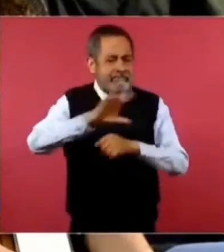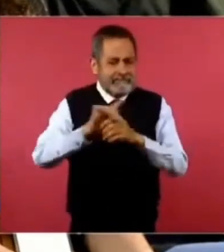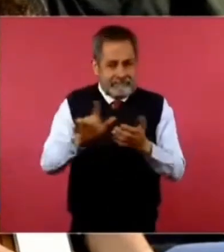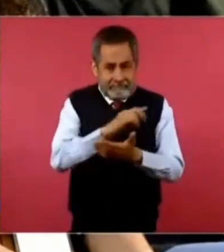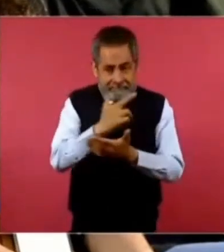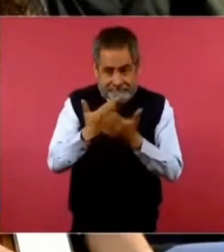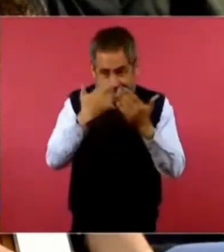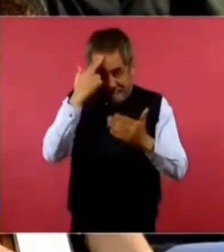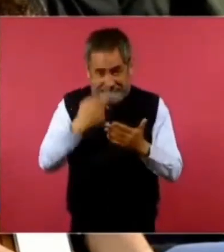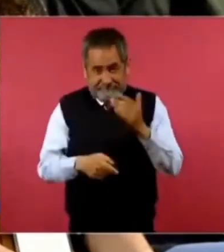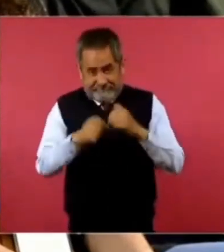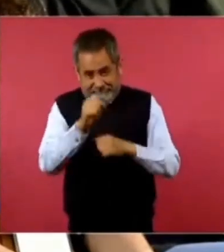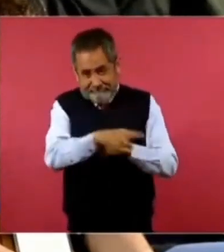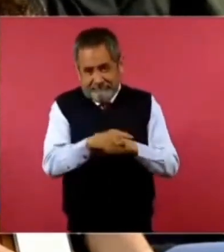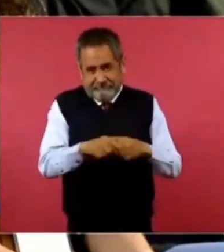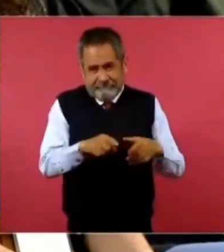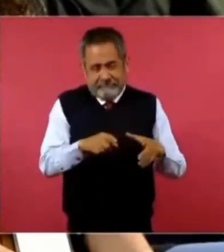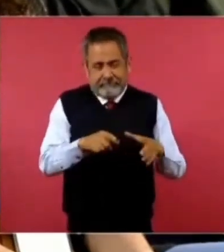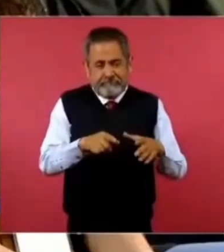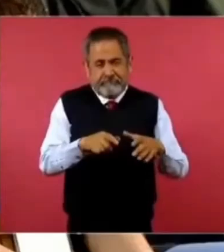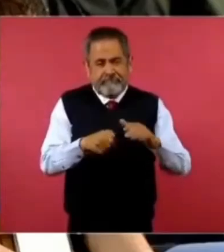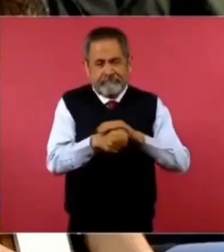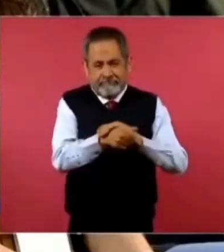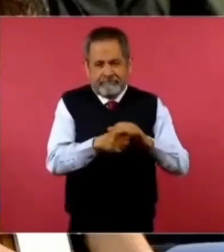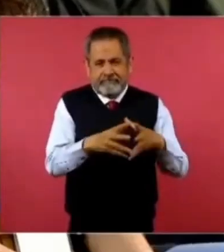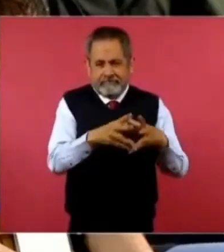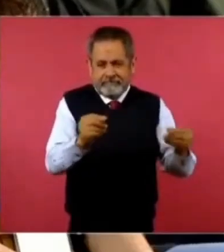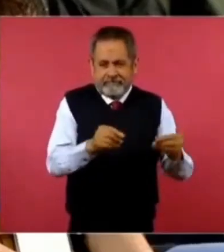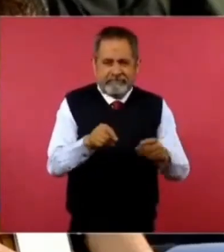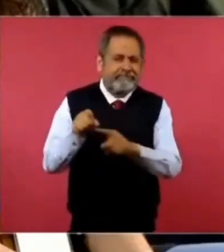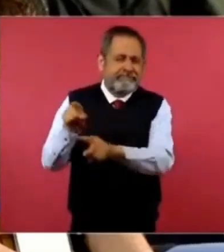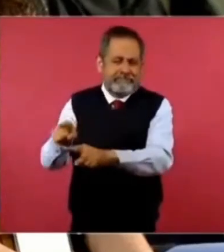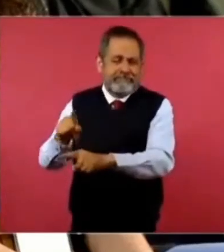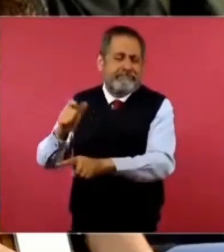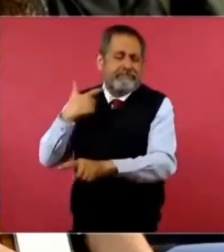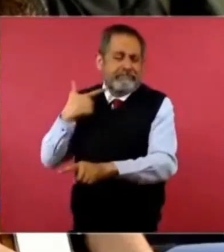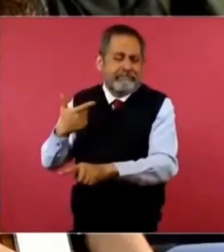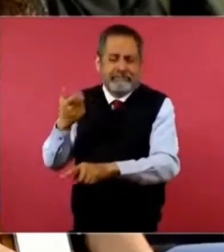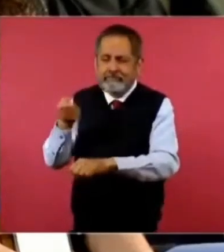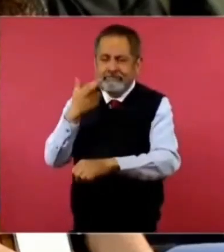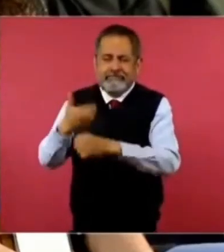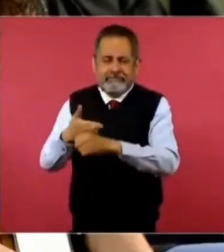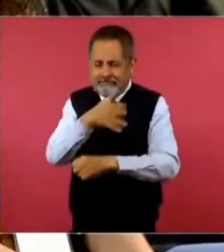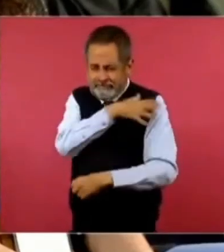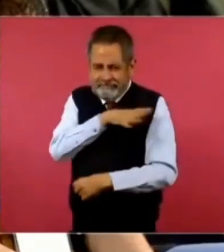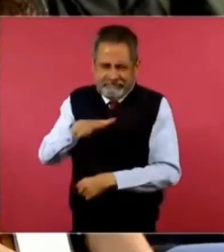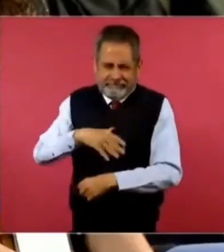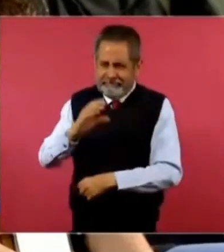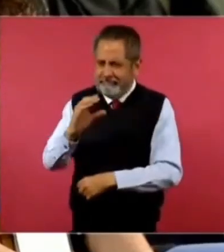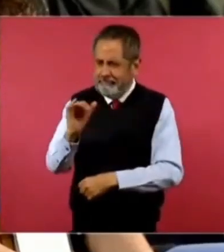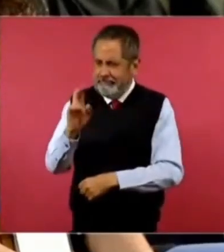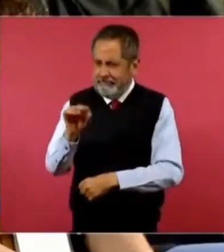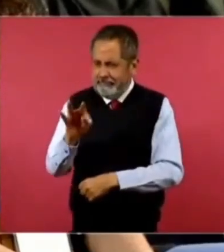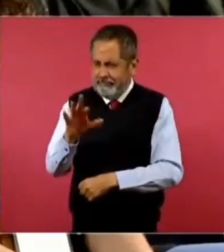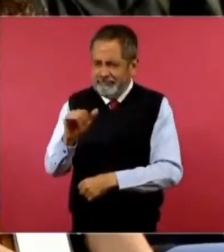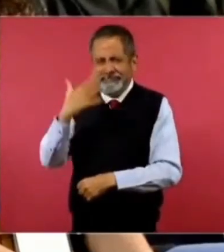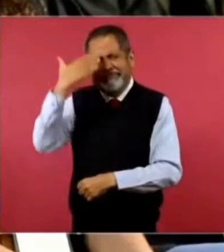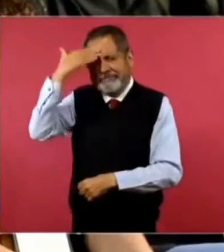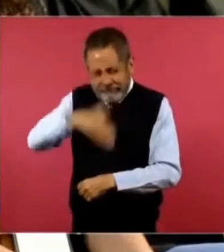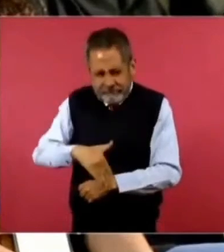como los que sucedió con los normalistas de Ayotzinapa en ese año. Y